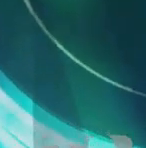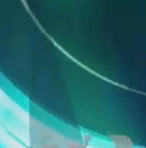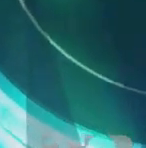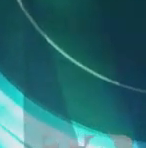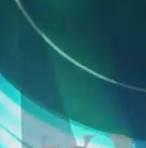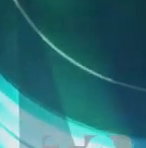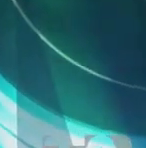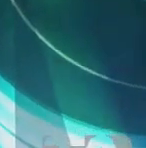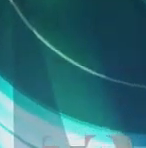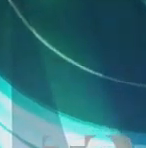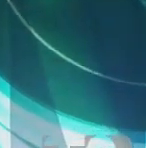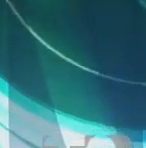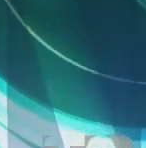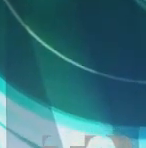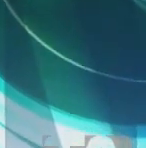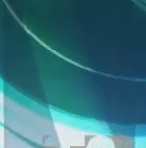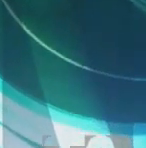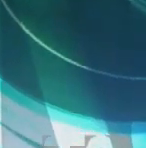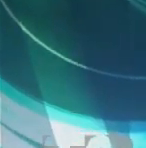De primera mano.